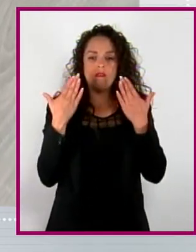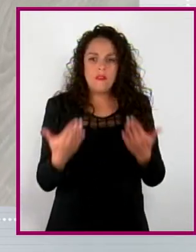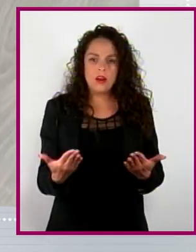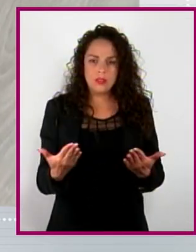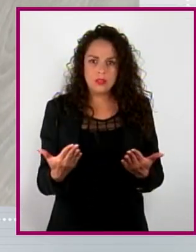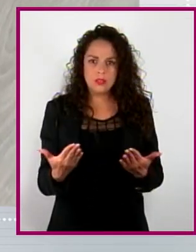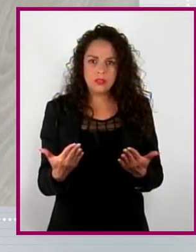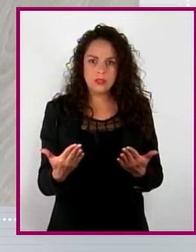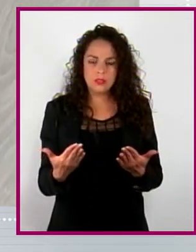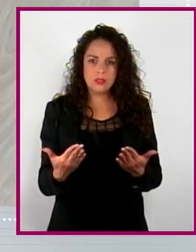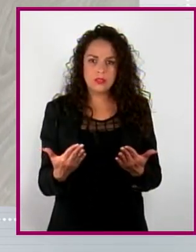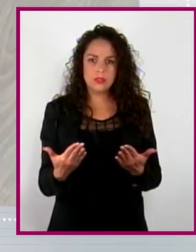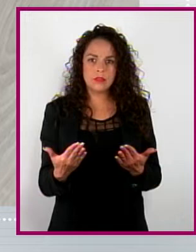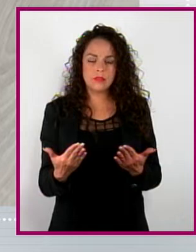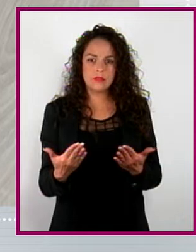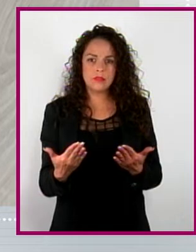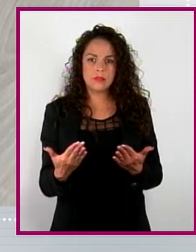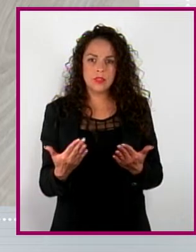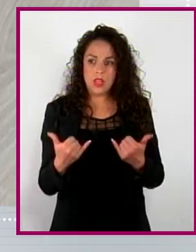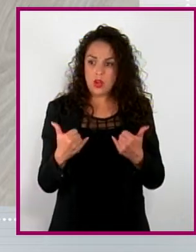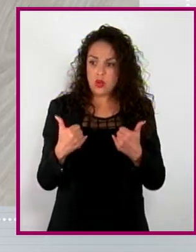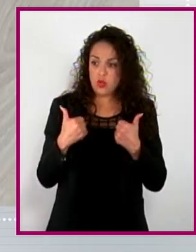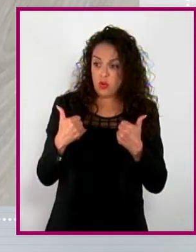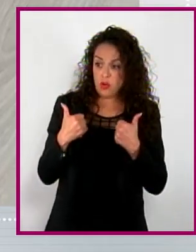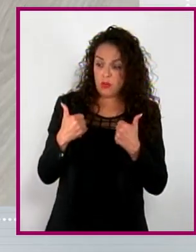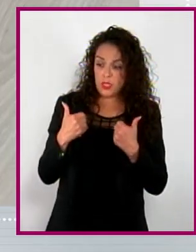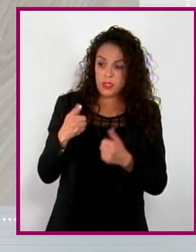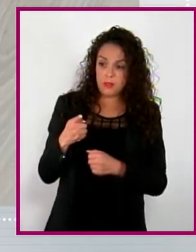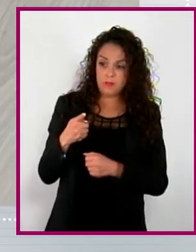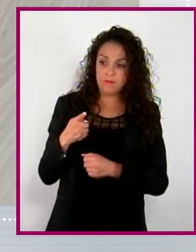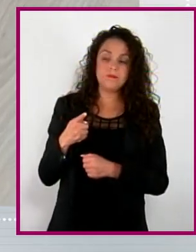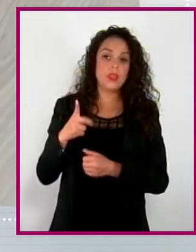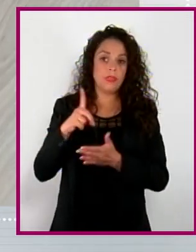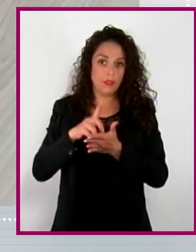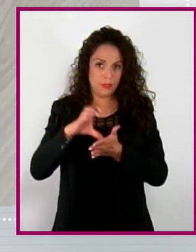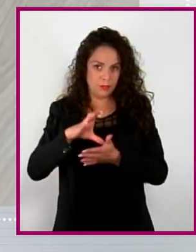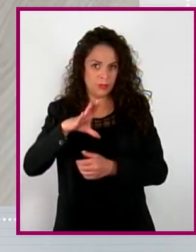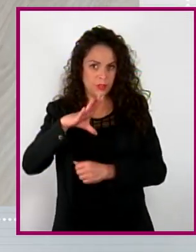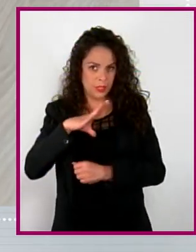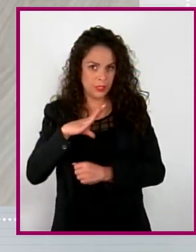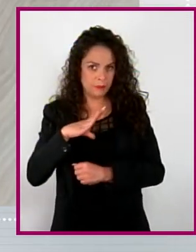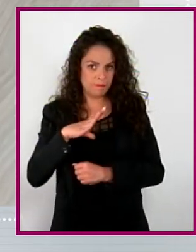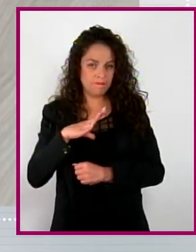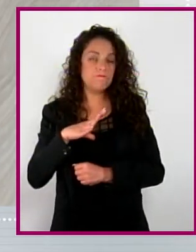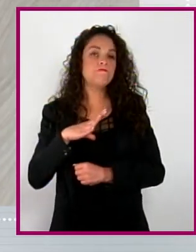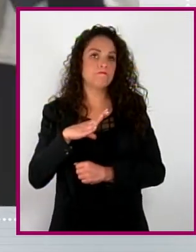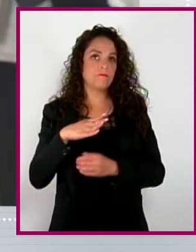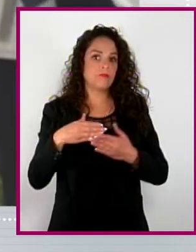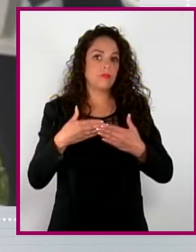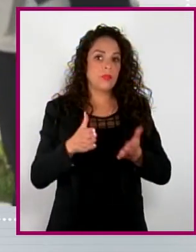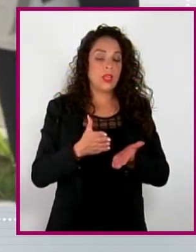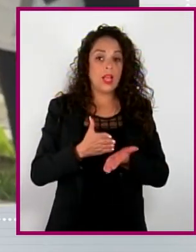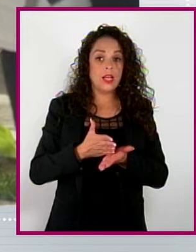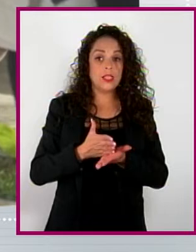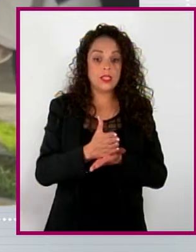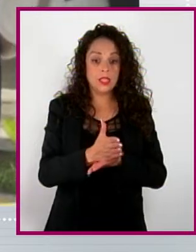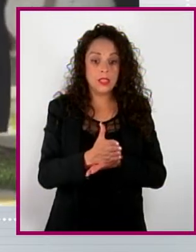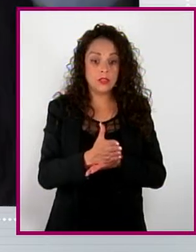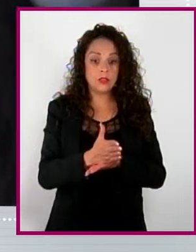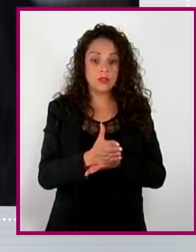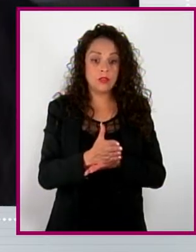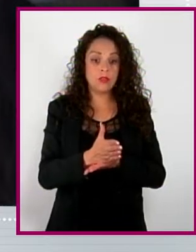si las juventudes con discapacidad tienen acceso a